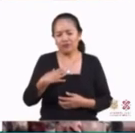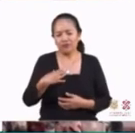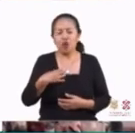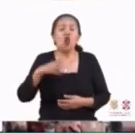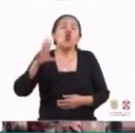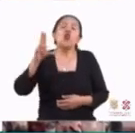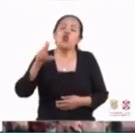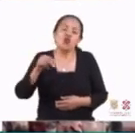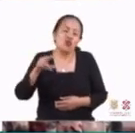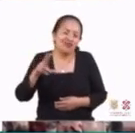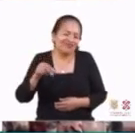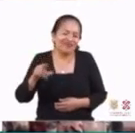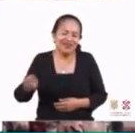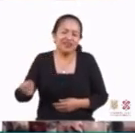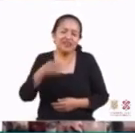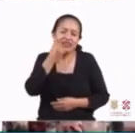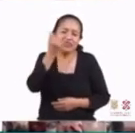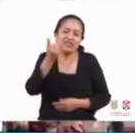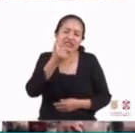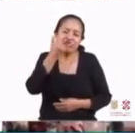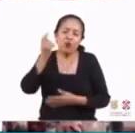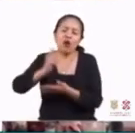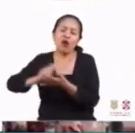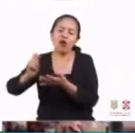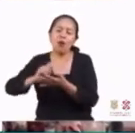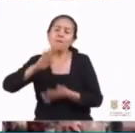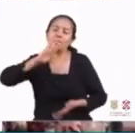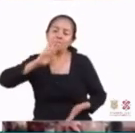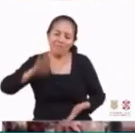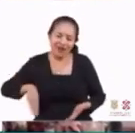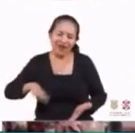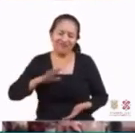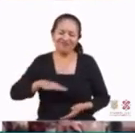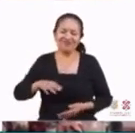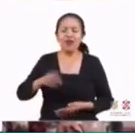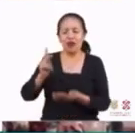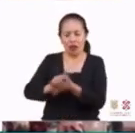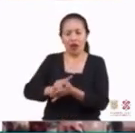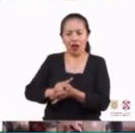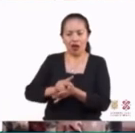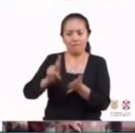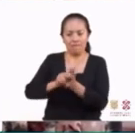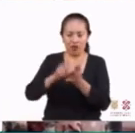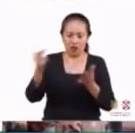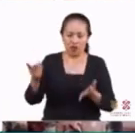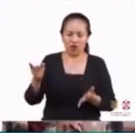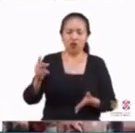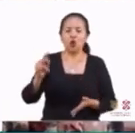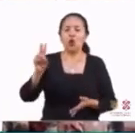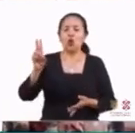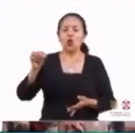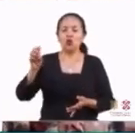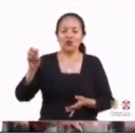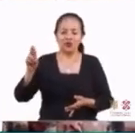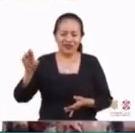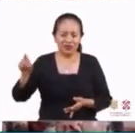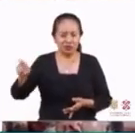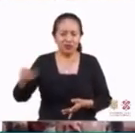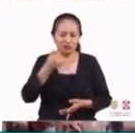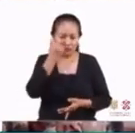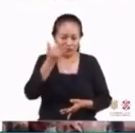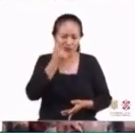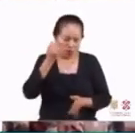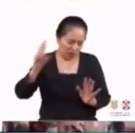no es una buena interpretación, o no es correcta la interpretación que hace el Universal de esta tabla. Entonces, sí sería bueno que la